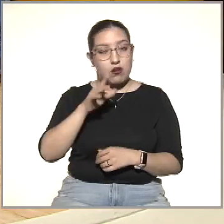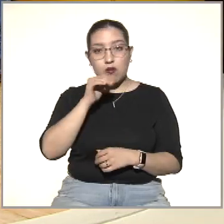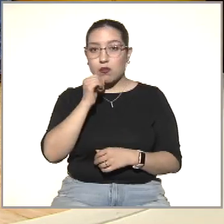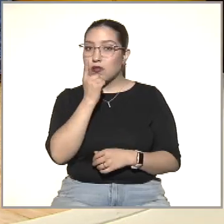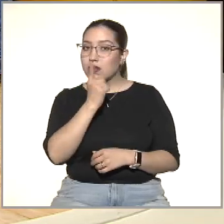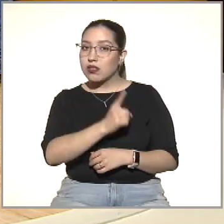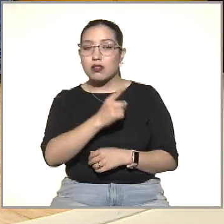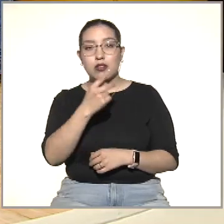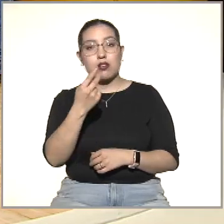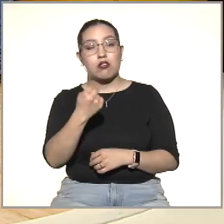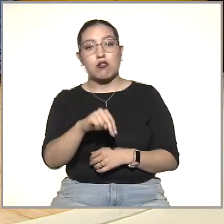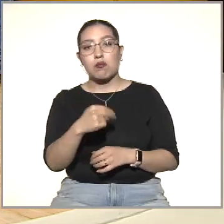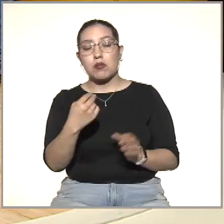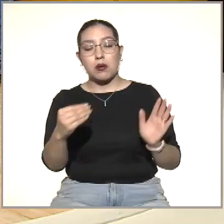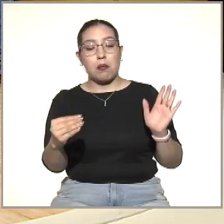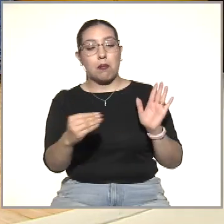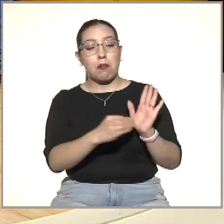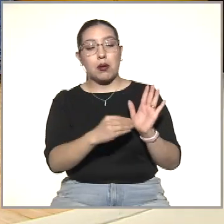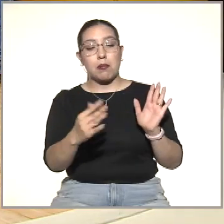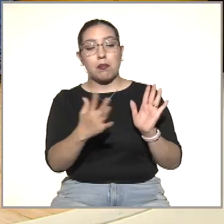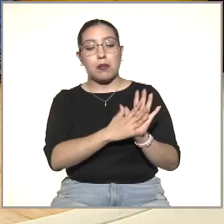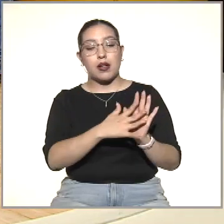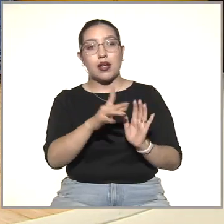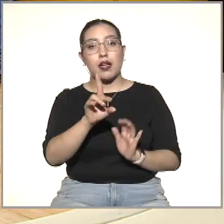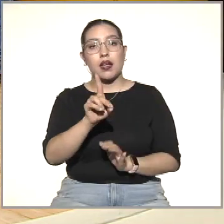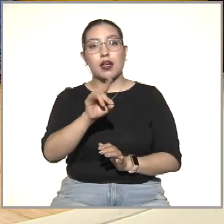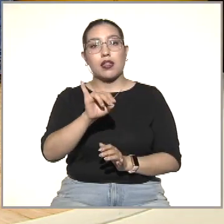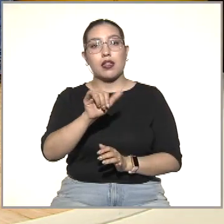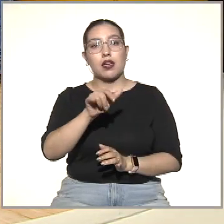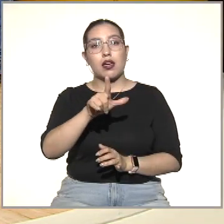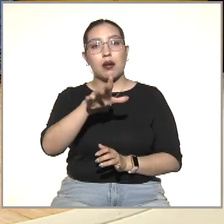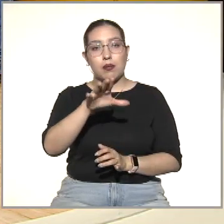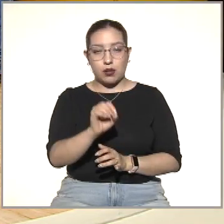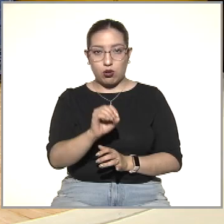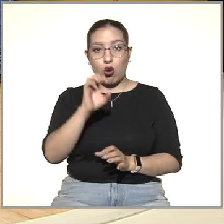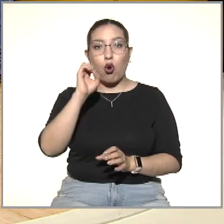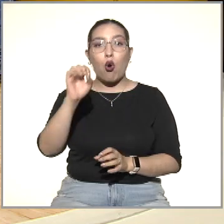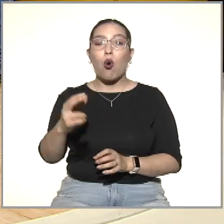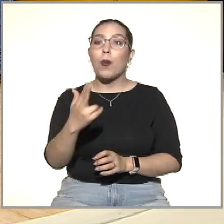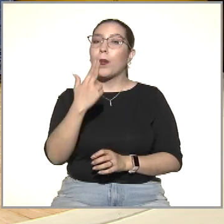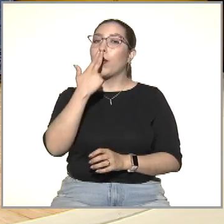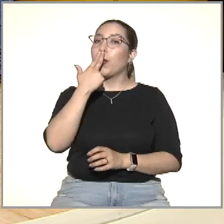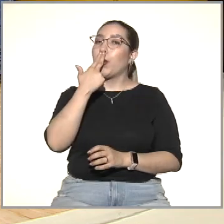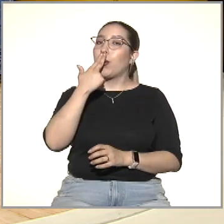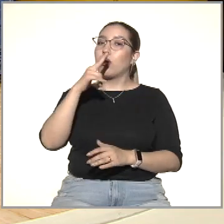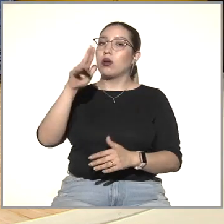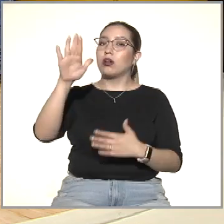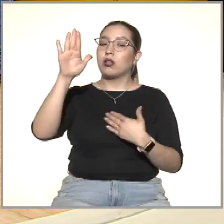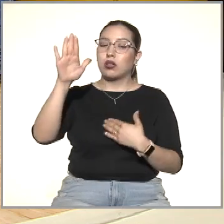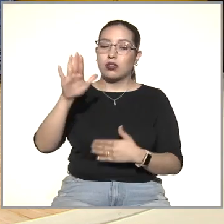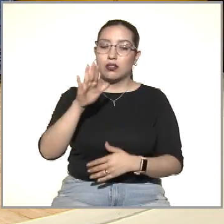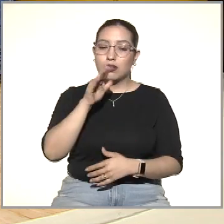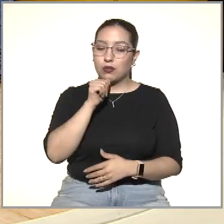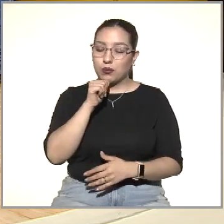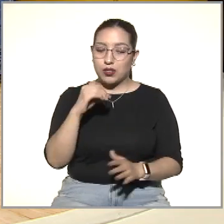diablo. No puedes registrarlo con el nombre de Hitler tampoco. No te lo registras. Qué bueno. Pero fíjate, para que